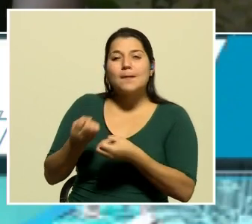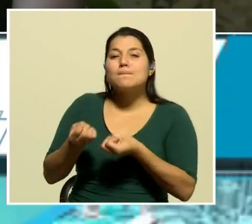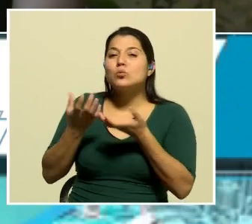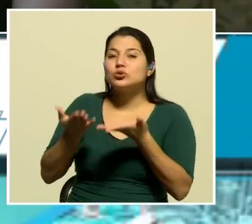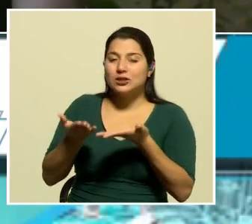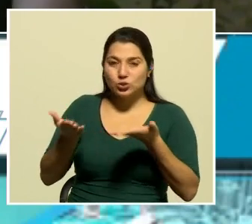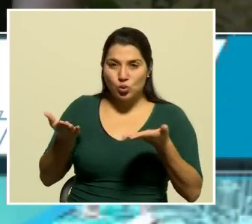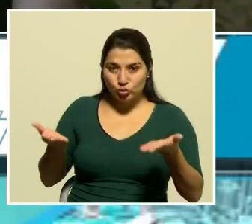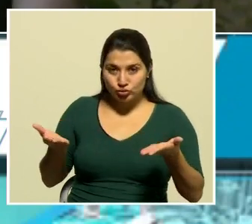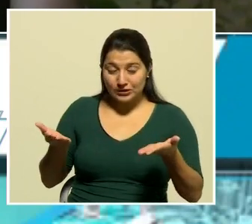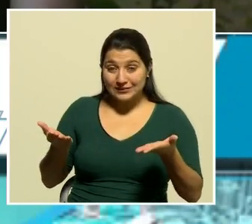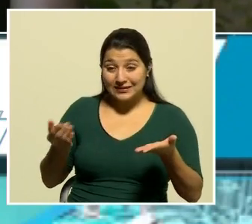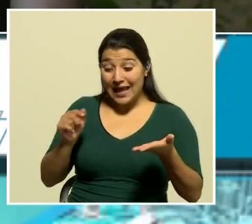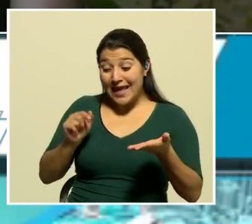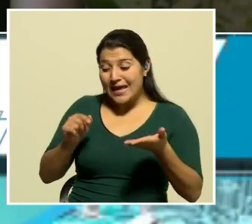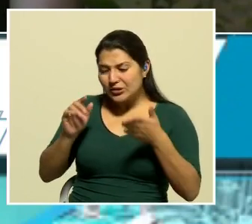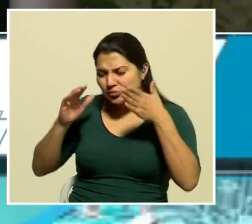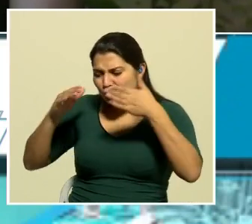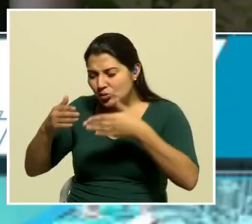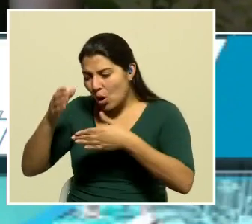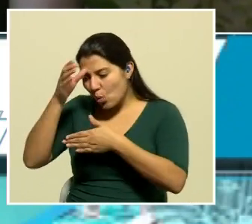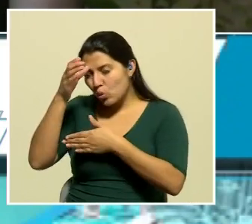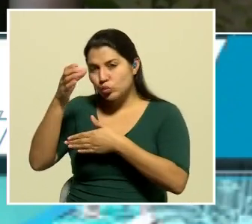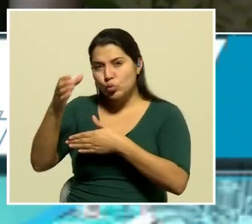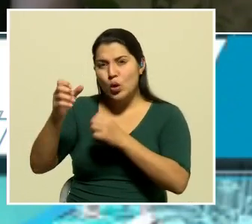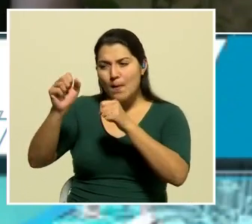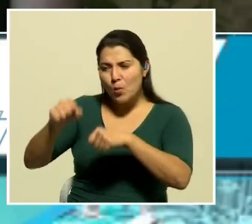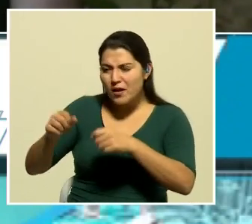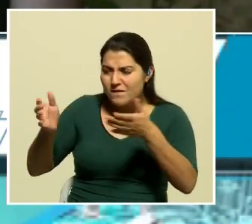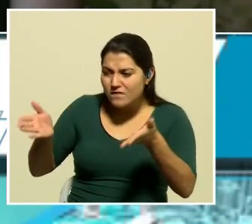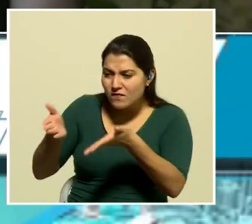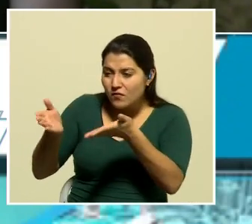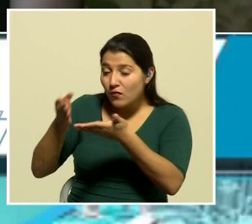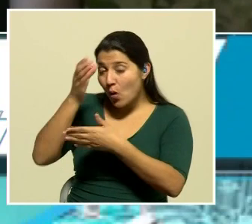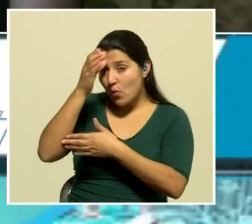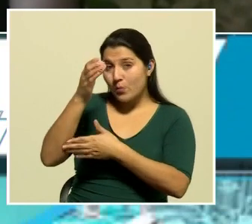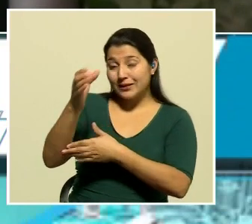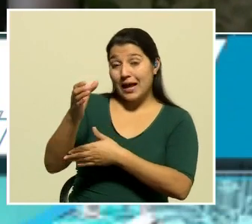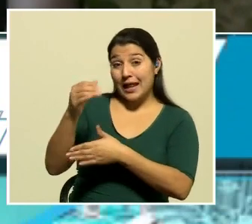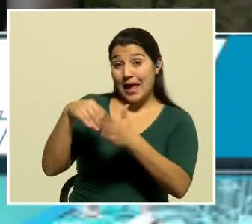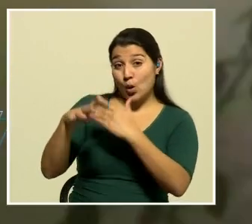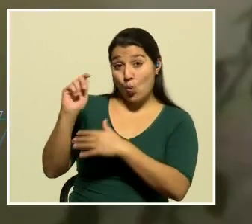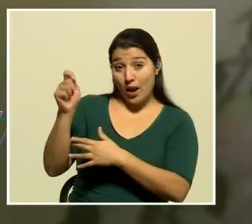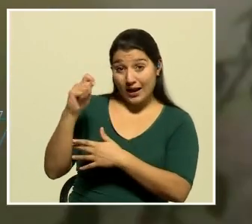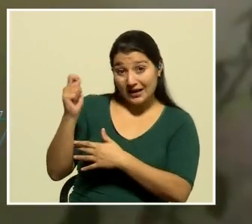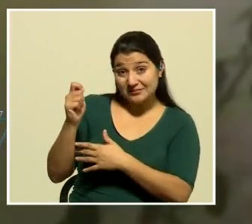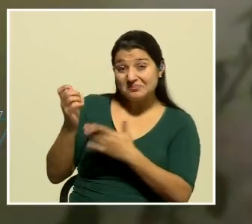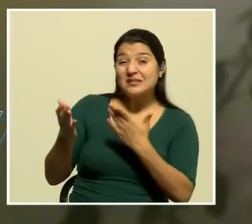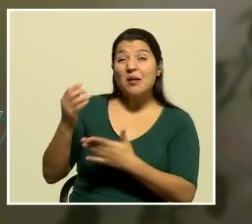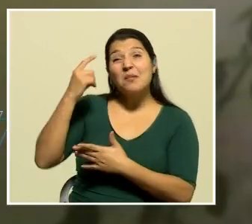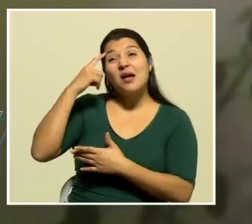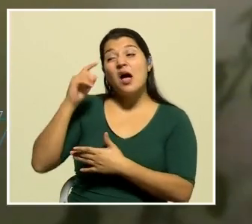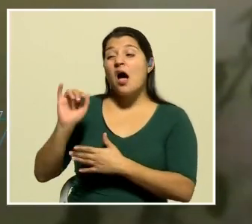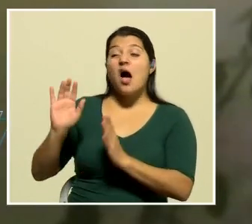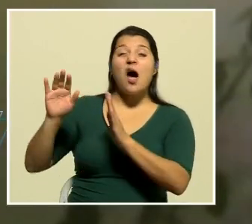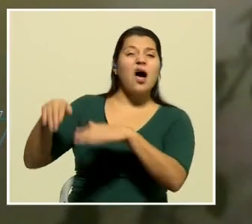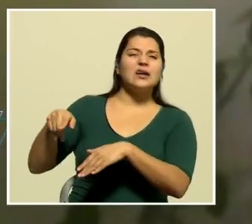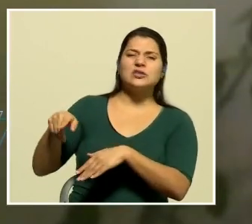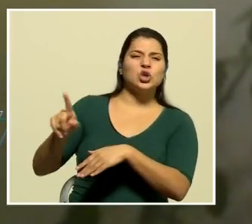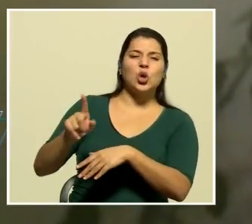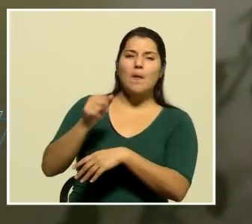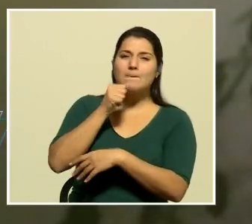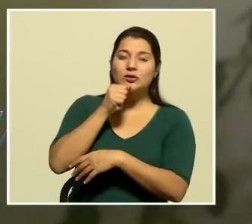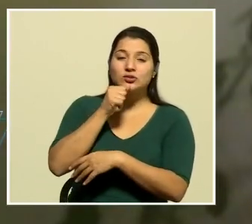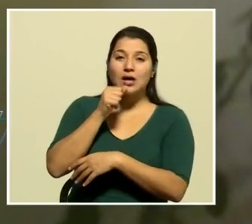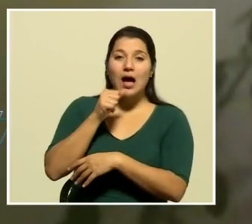se dedica mucho a la cultura, a fomentar la cultura guanacasteca. Y aunque tal vez podríamos pensar que eso no es necesariamente periodismo, a